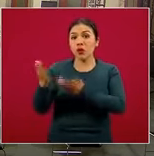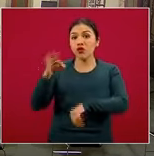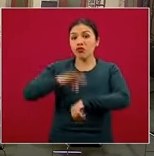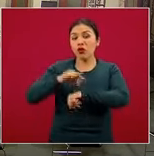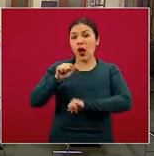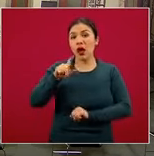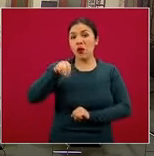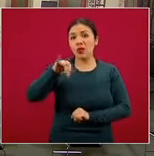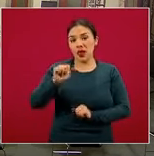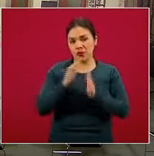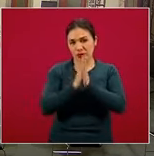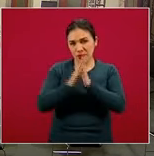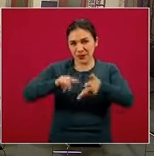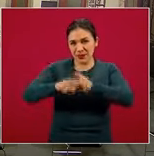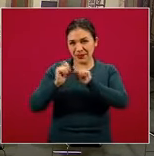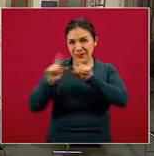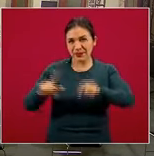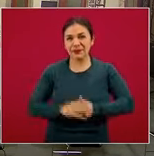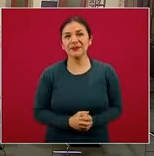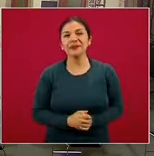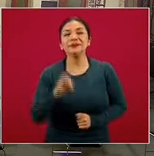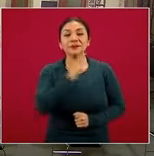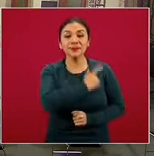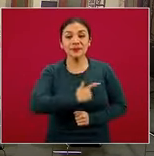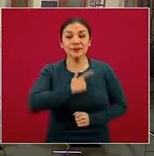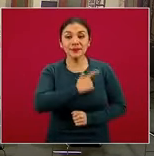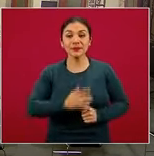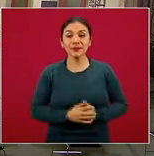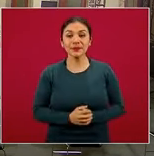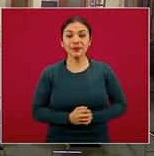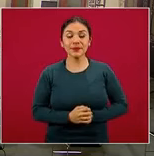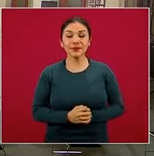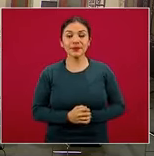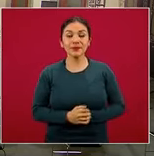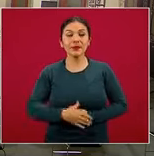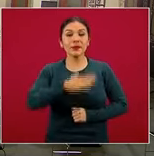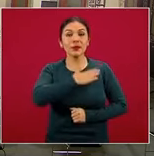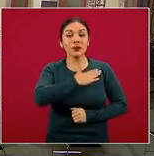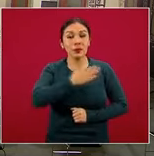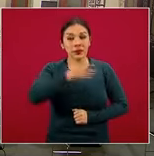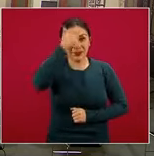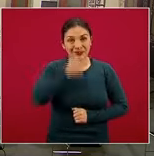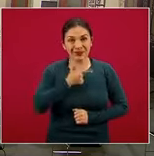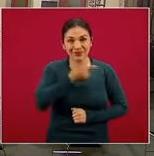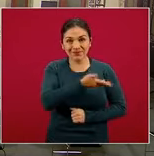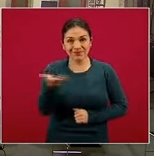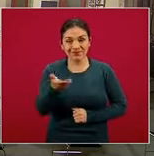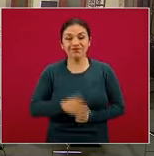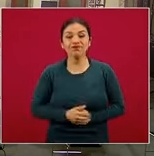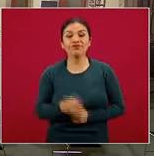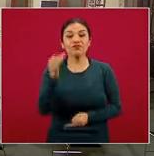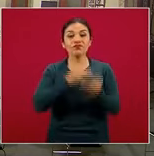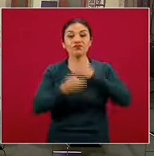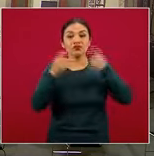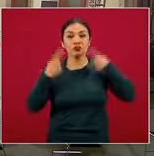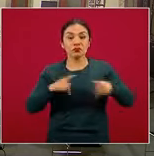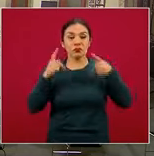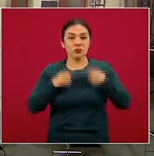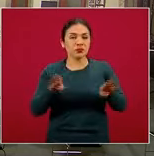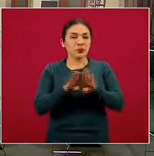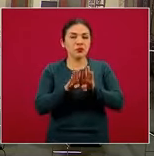si es tan amable de presentar. Con mucho gusto, señor secretario. Muy buenas noches a todas las personas que de